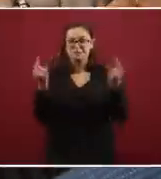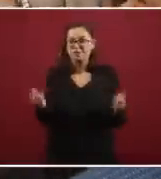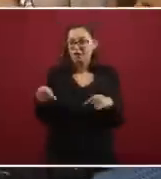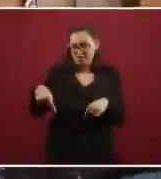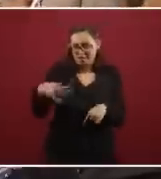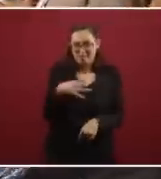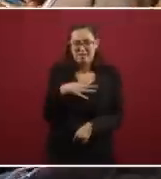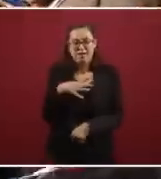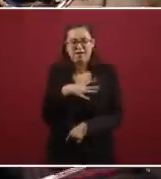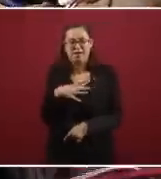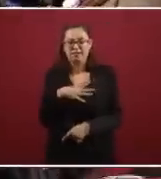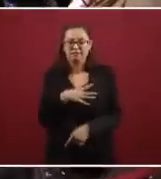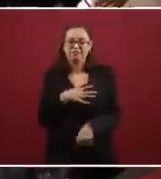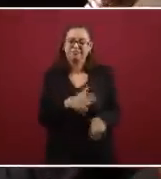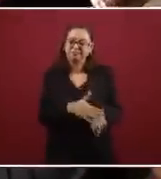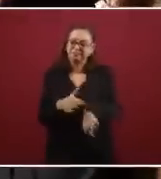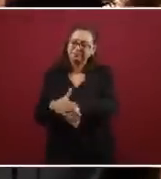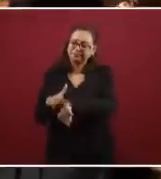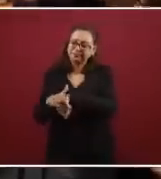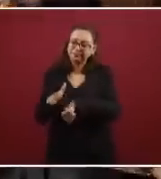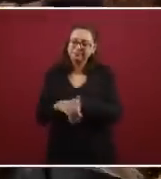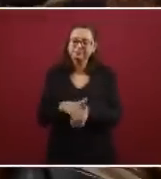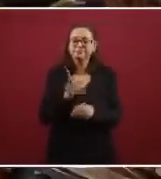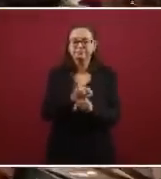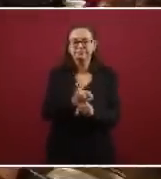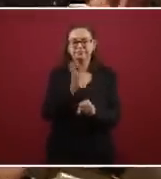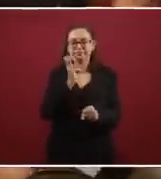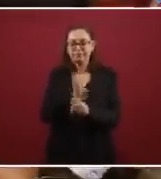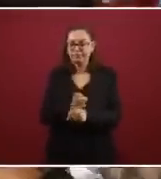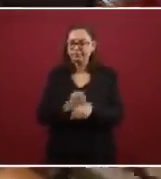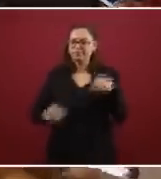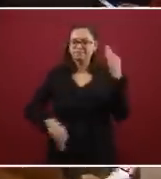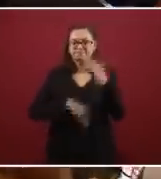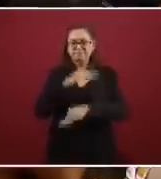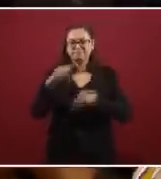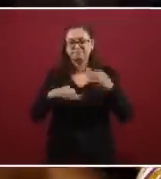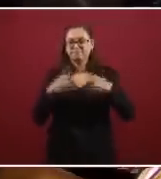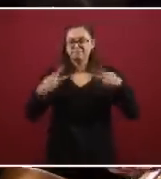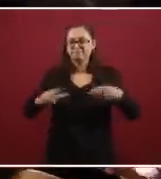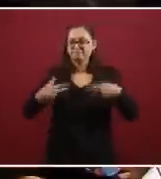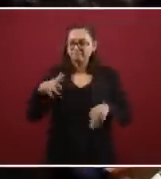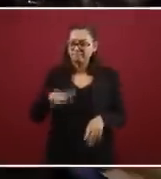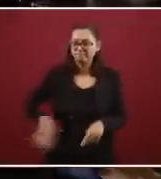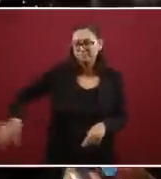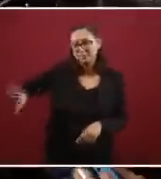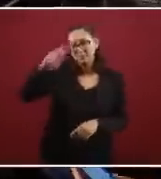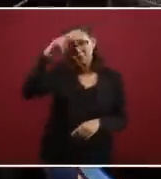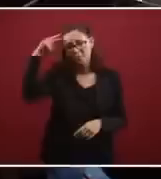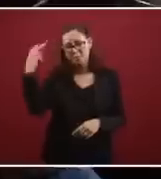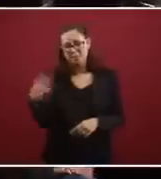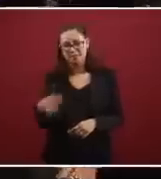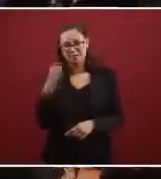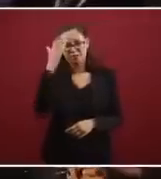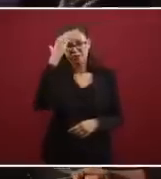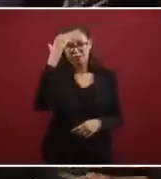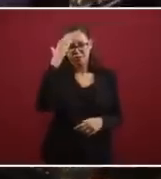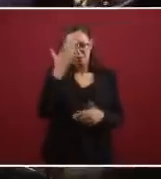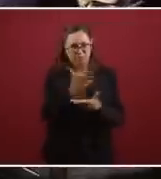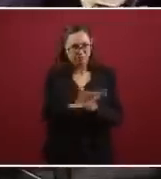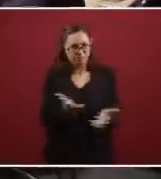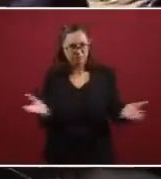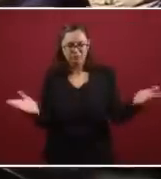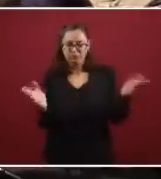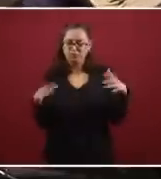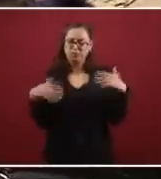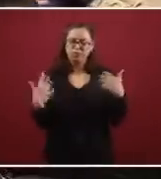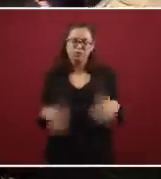Entonces, invitar a conocer a nuestro querido México, ¿no?, que es